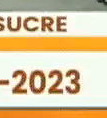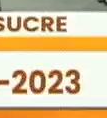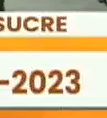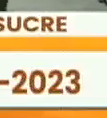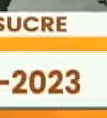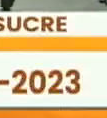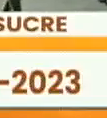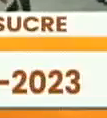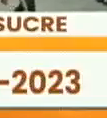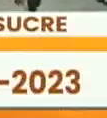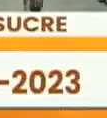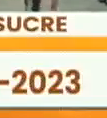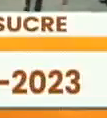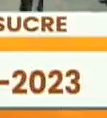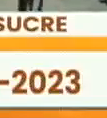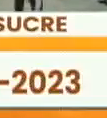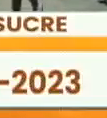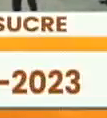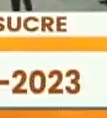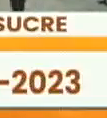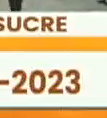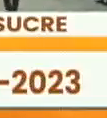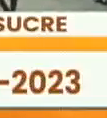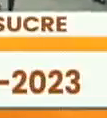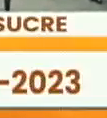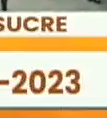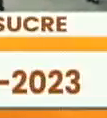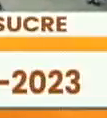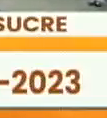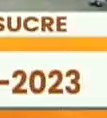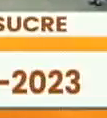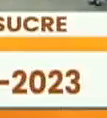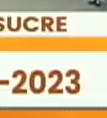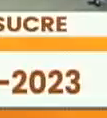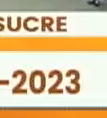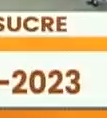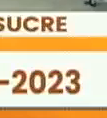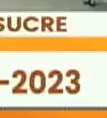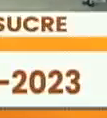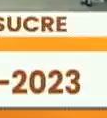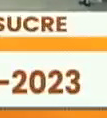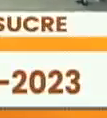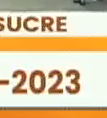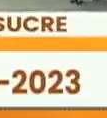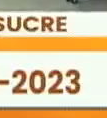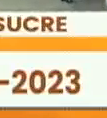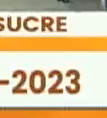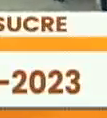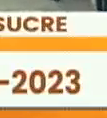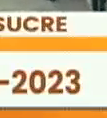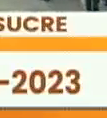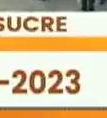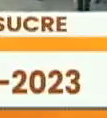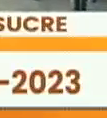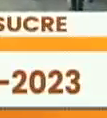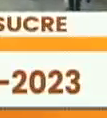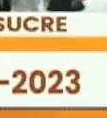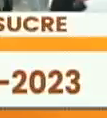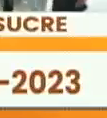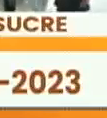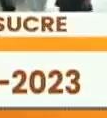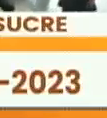Más de 8 millones de estudiantes bajo las modalidades de clases 100% presenciales en todo el